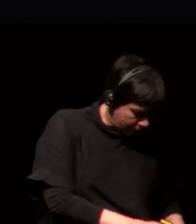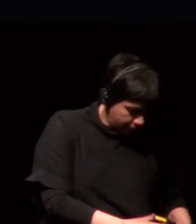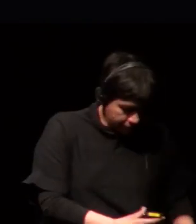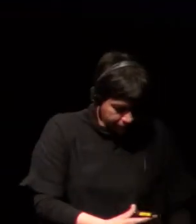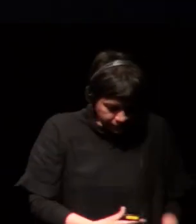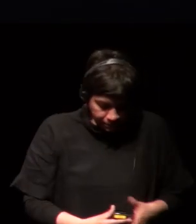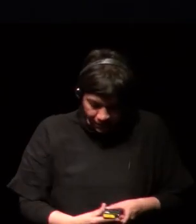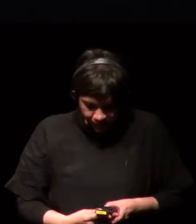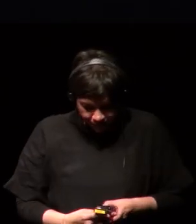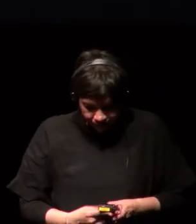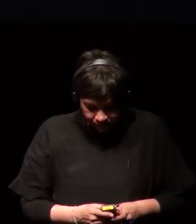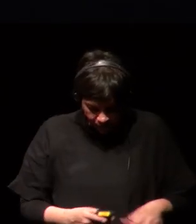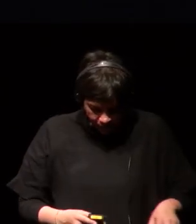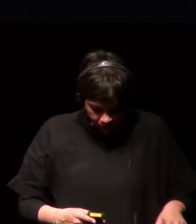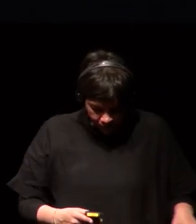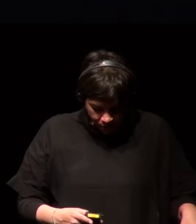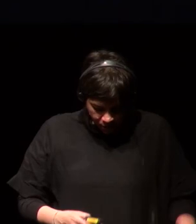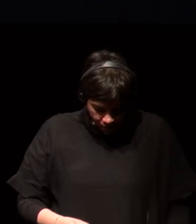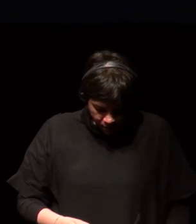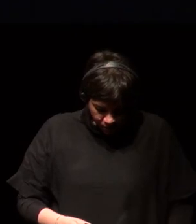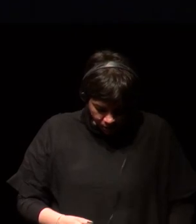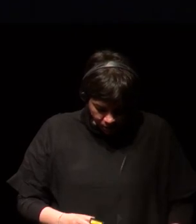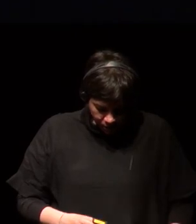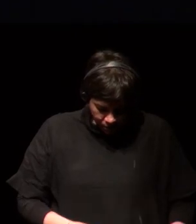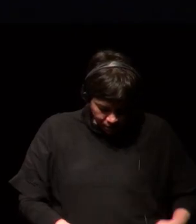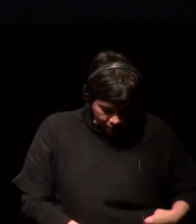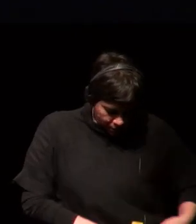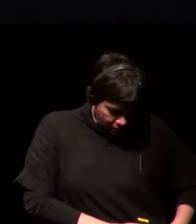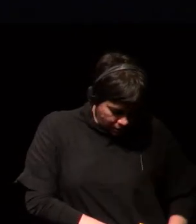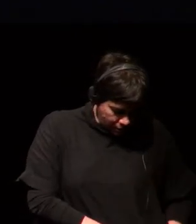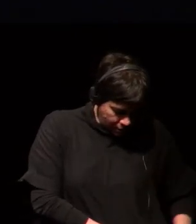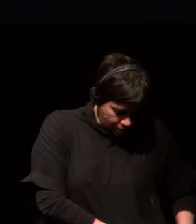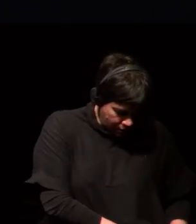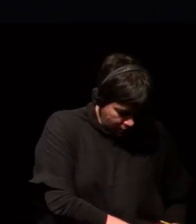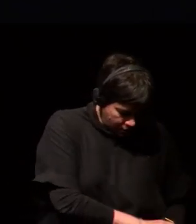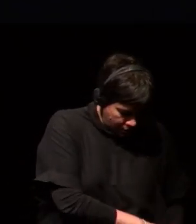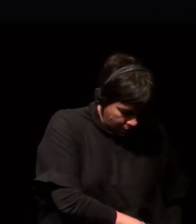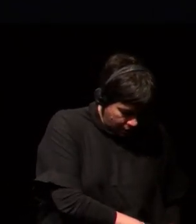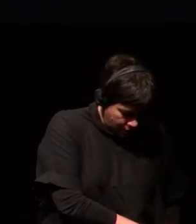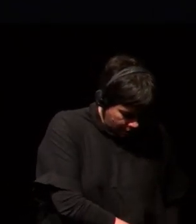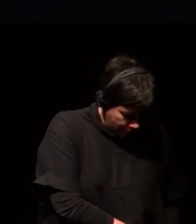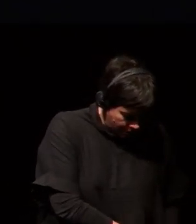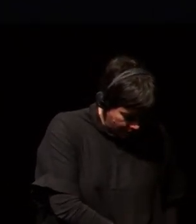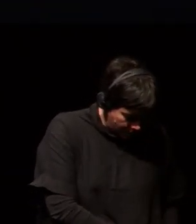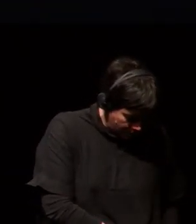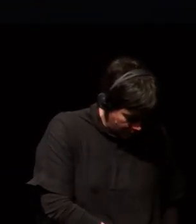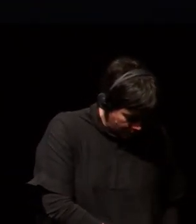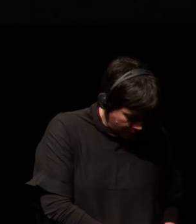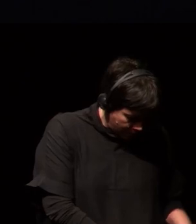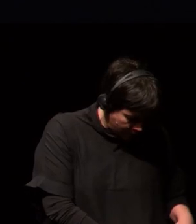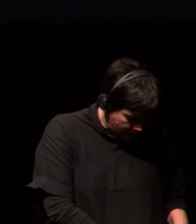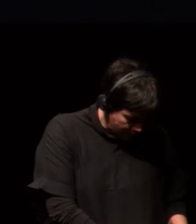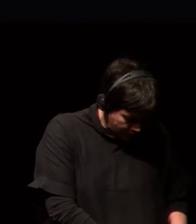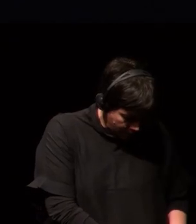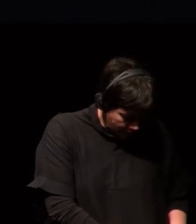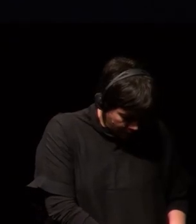Voy a comentar que entiendo la experiencia del trabajo de algunas de las personas que están aquí. Vengo desde Tasmania,